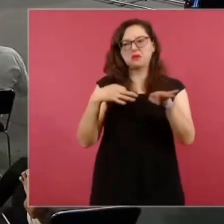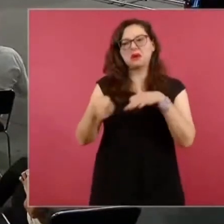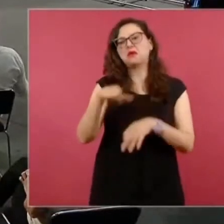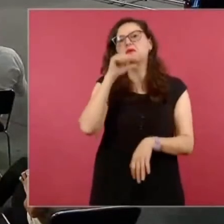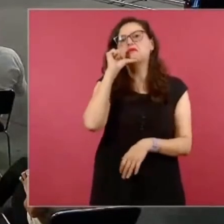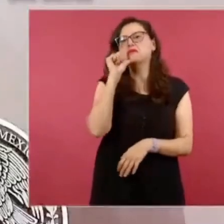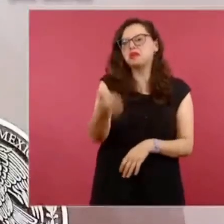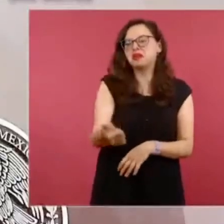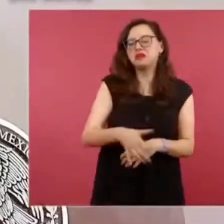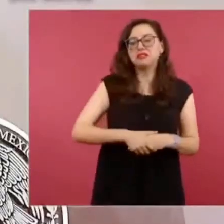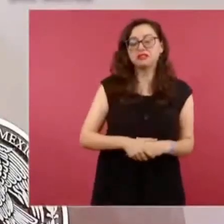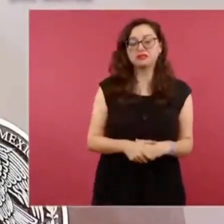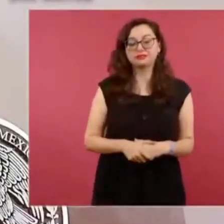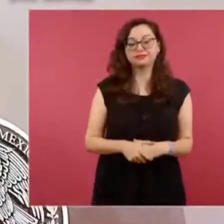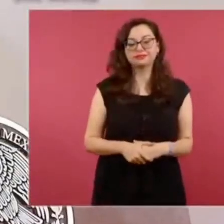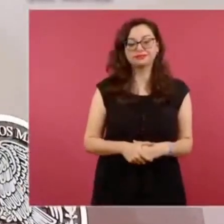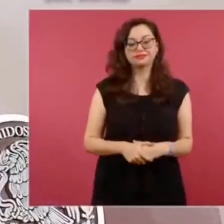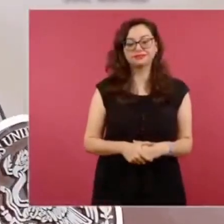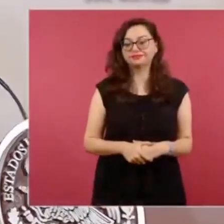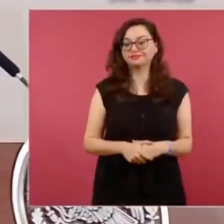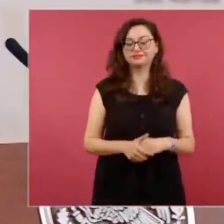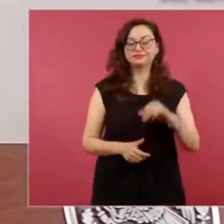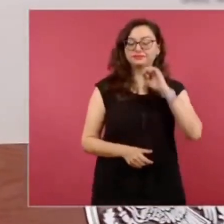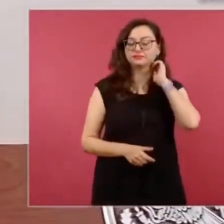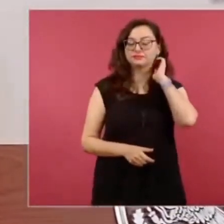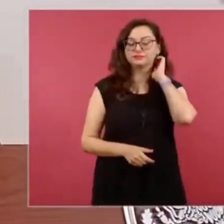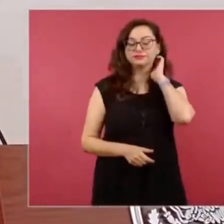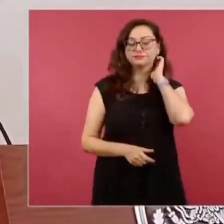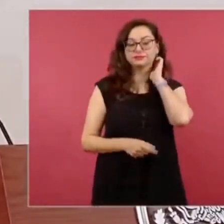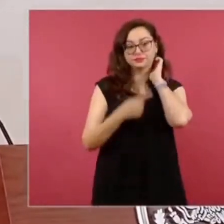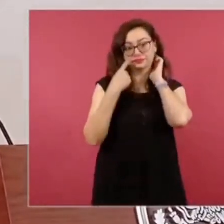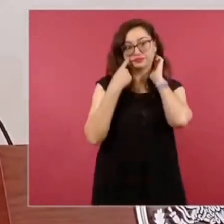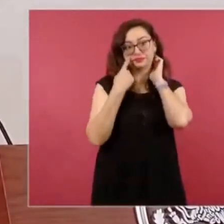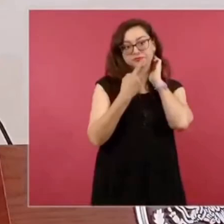Ahí está el ejemplo de los migrantes